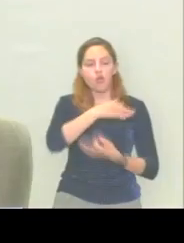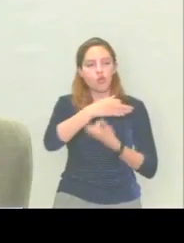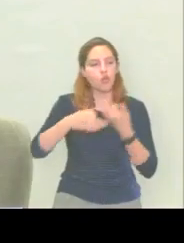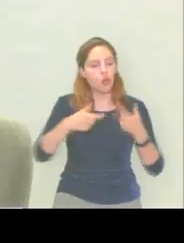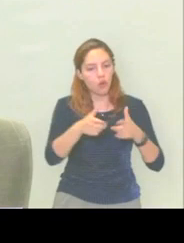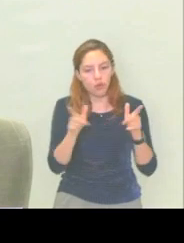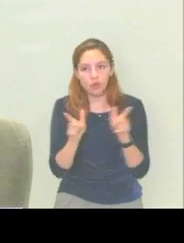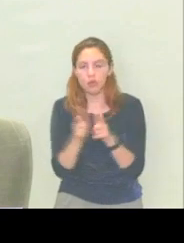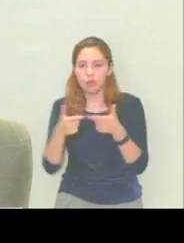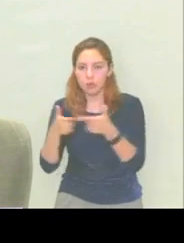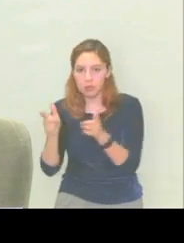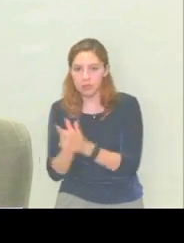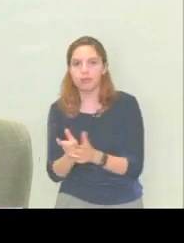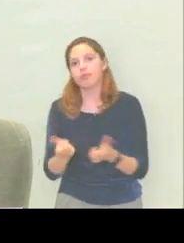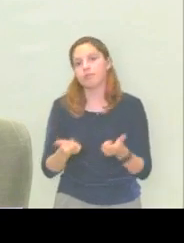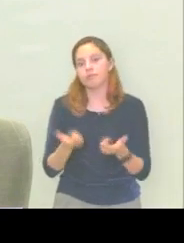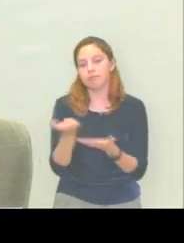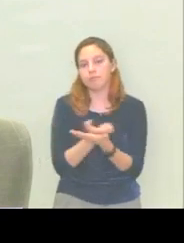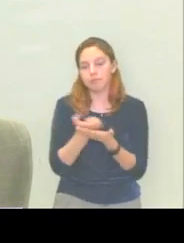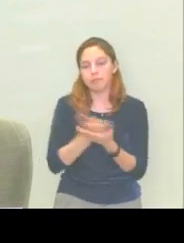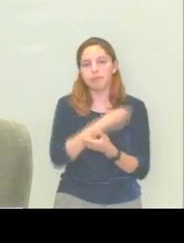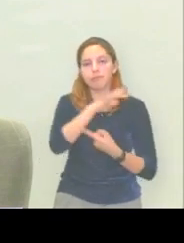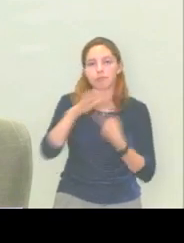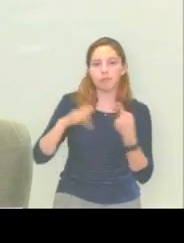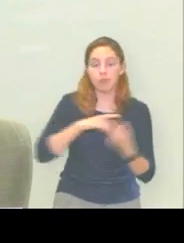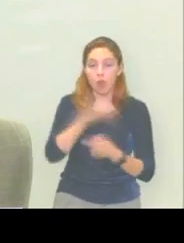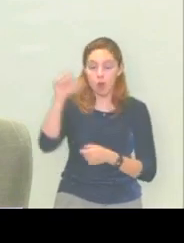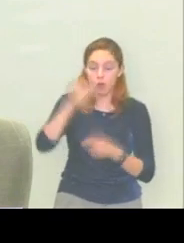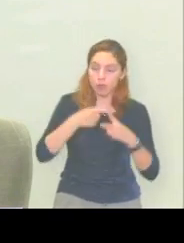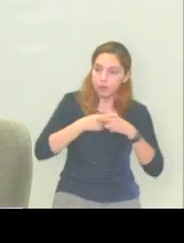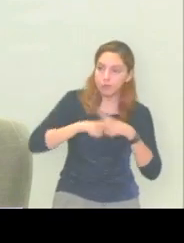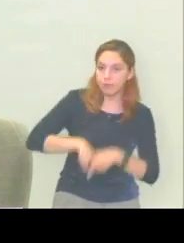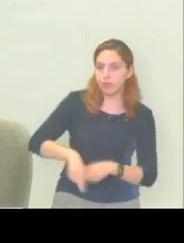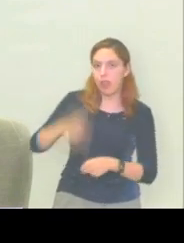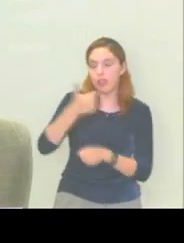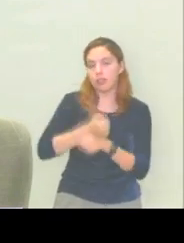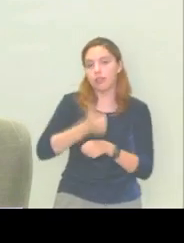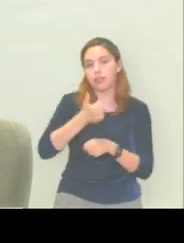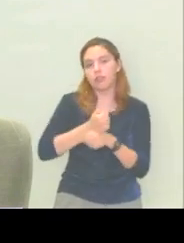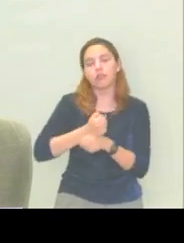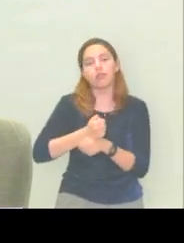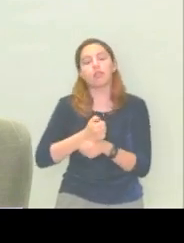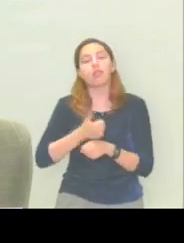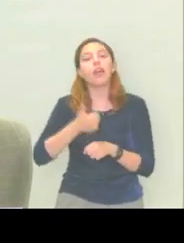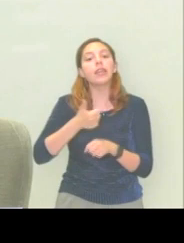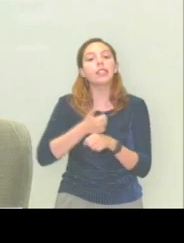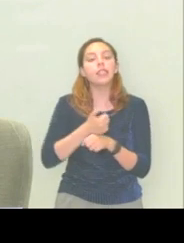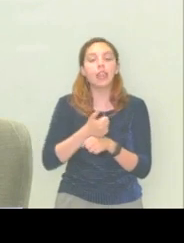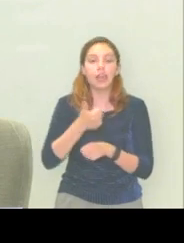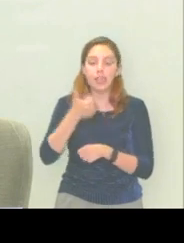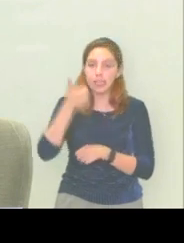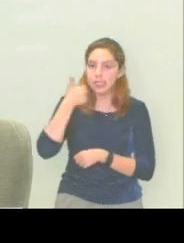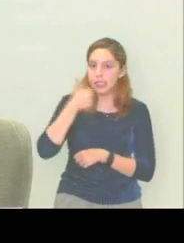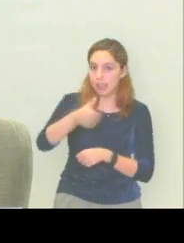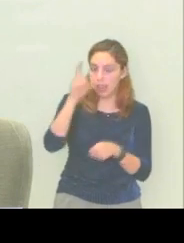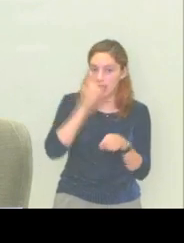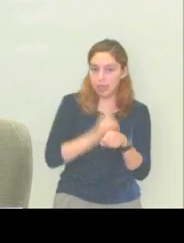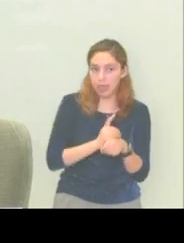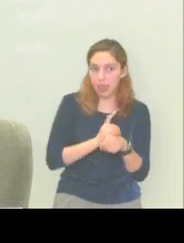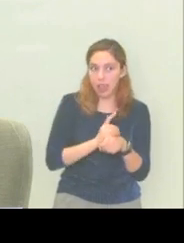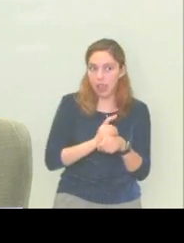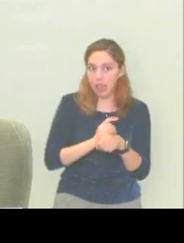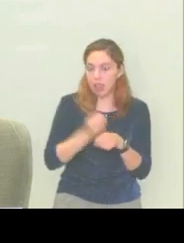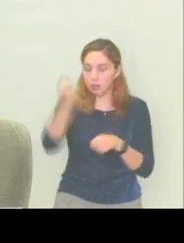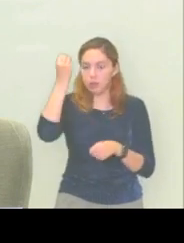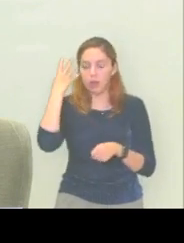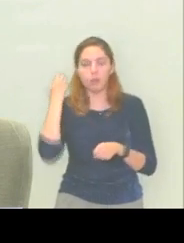Hoy iniciamos el sexto día en semáforo amarillo en esta nueva etapa. Simplemente pedir a la